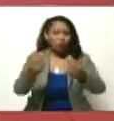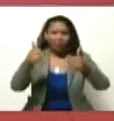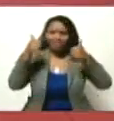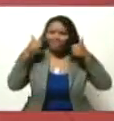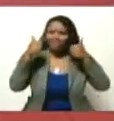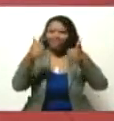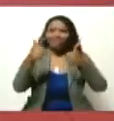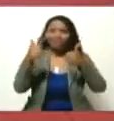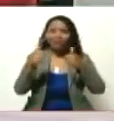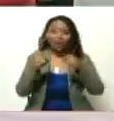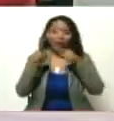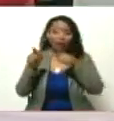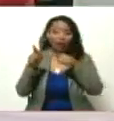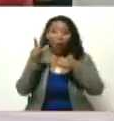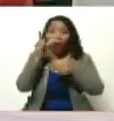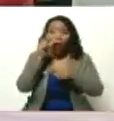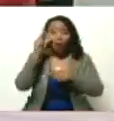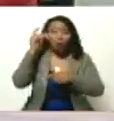Extraordinario.